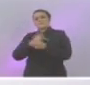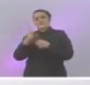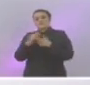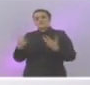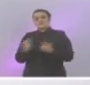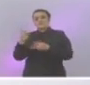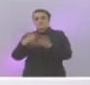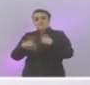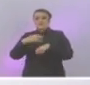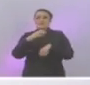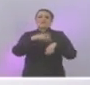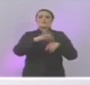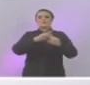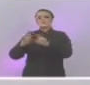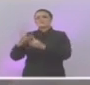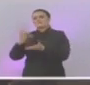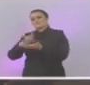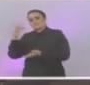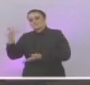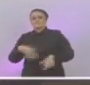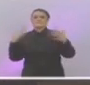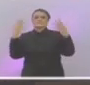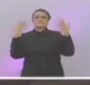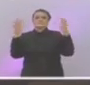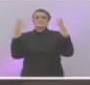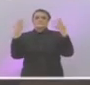Potosí. A ellos muchas gracias.